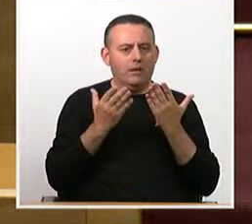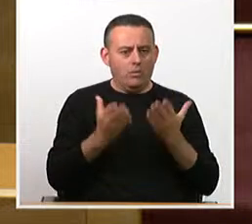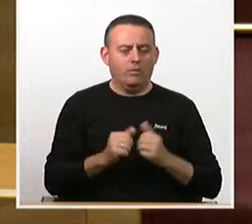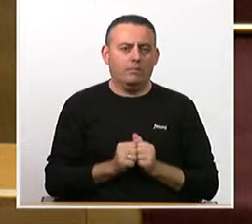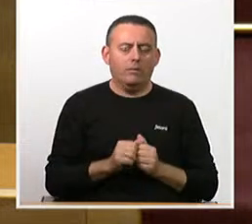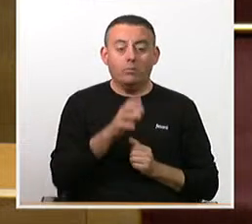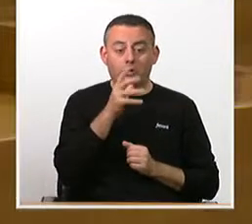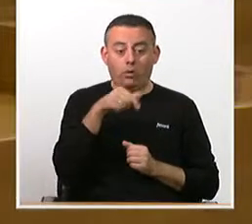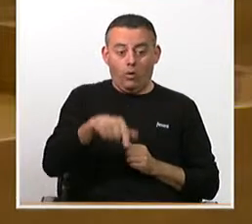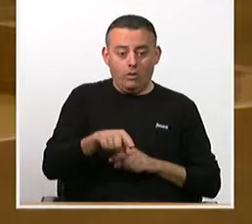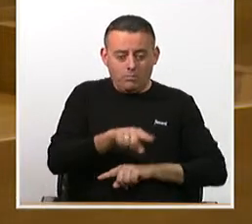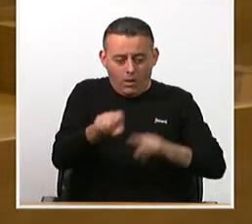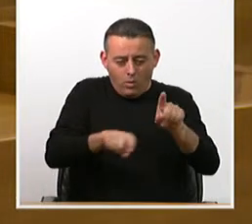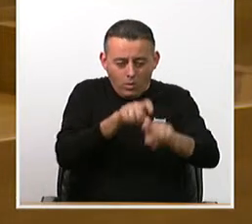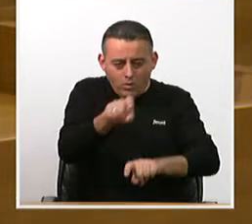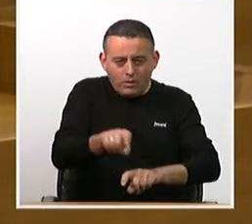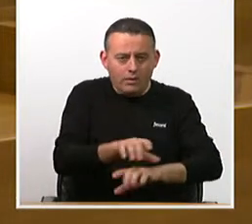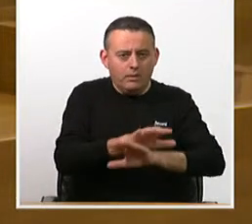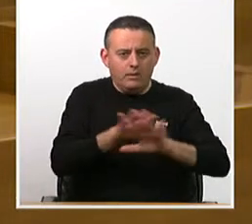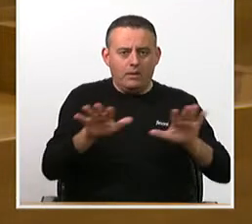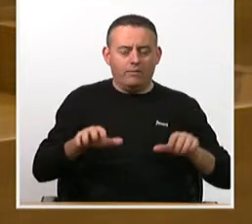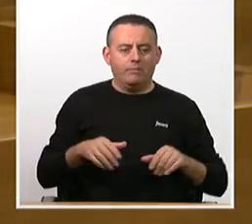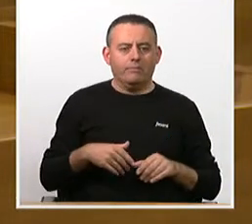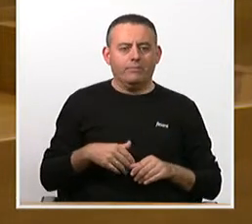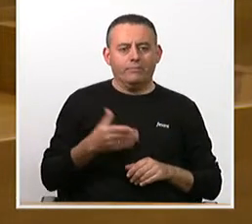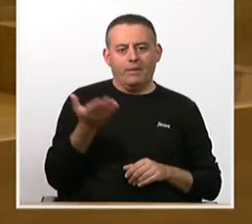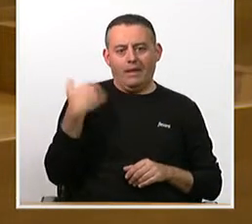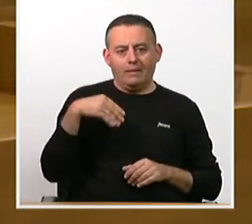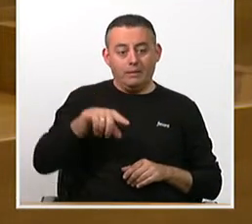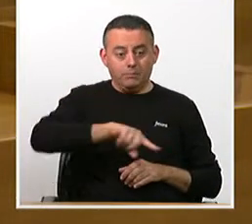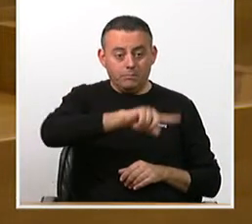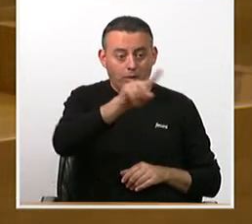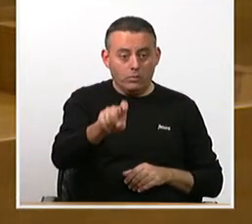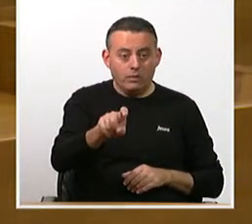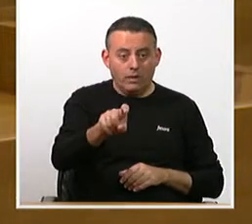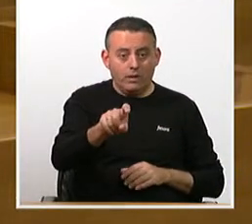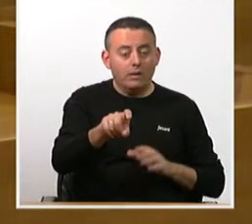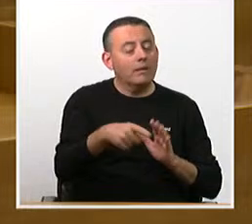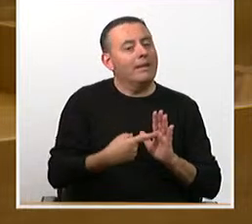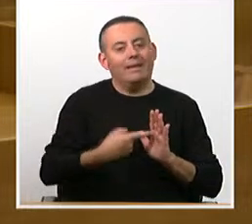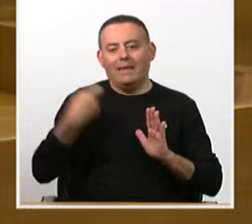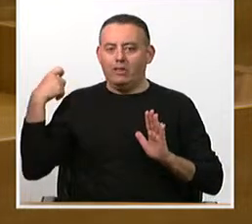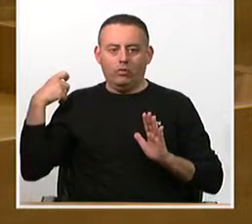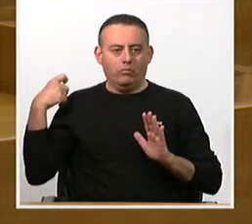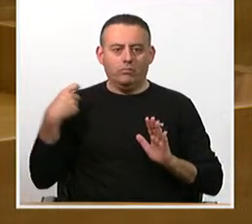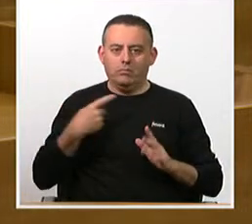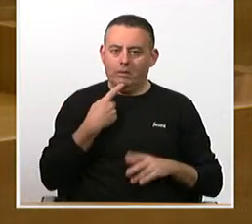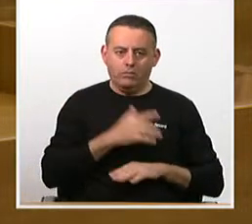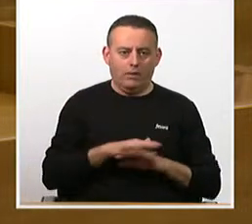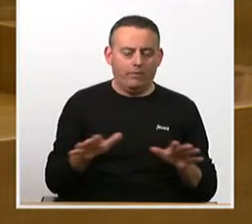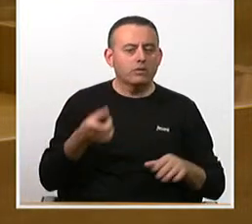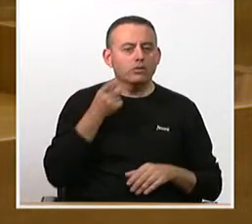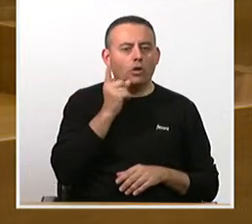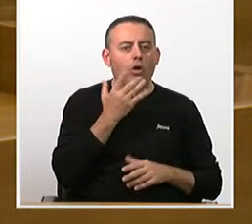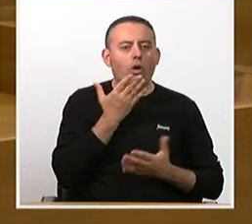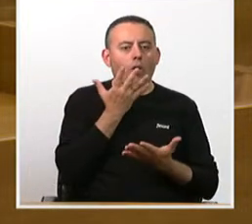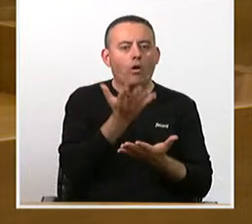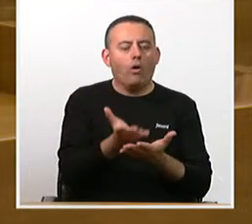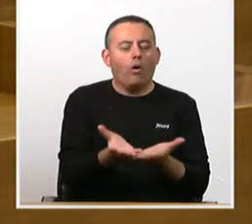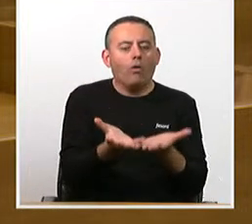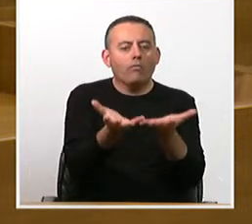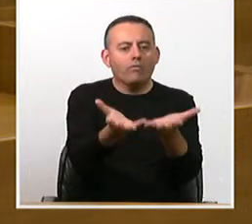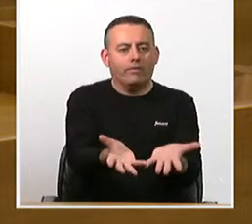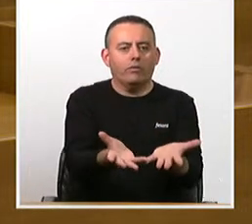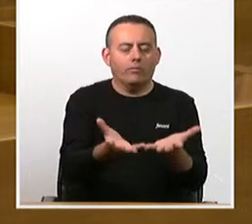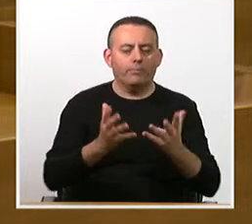fiscalización retiro mi pregunta y a cambio Le ofrezco un gran pacto por las emergencias un gran pacto en el que